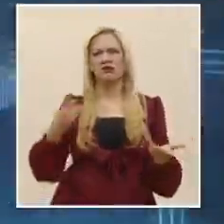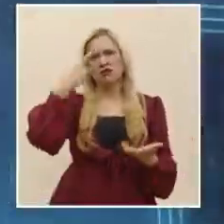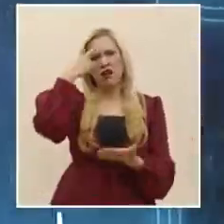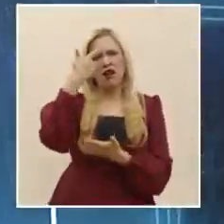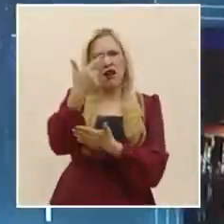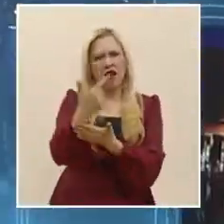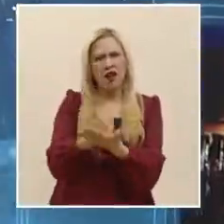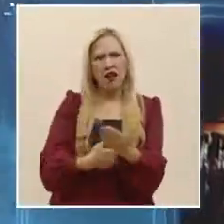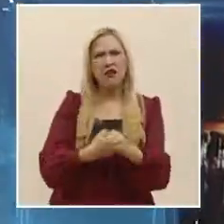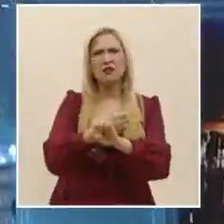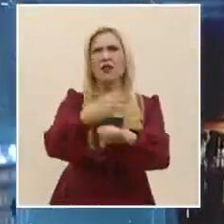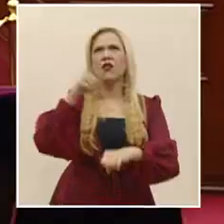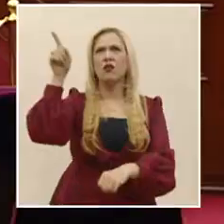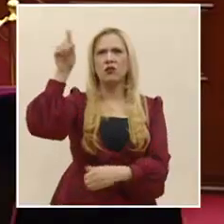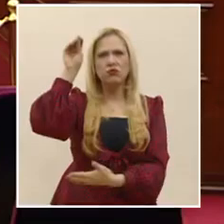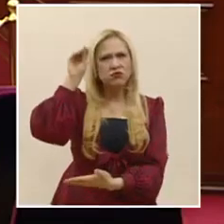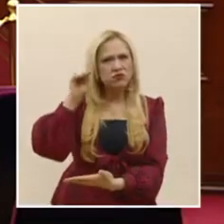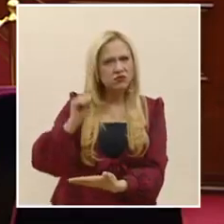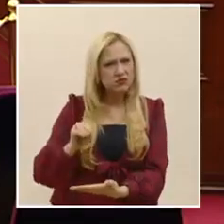en la materia.